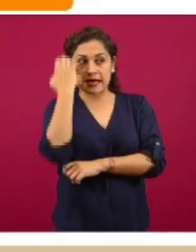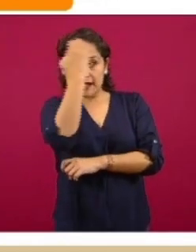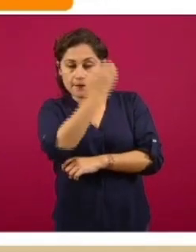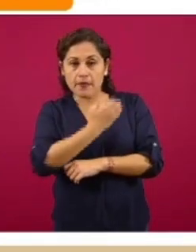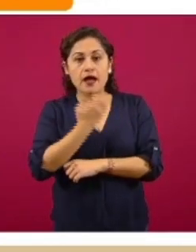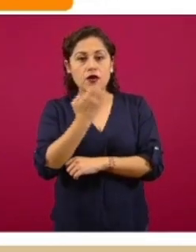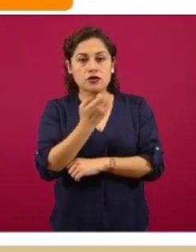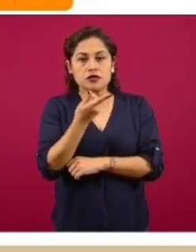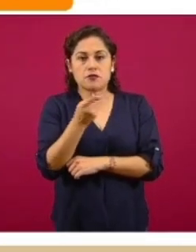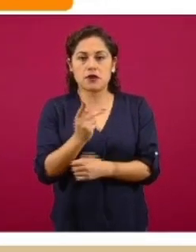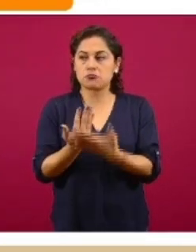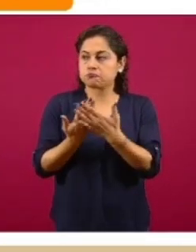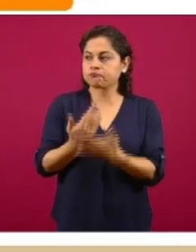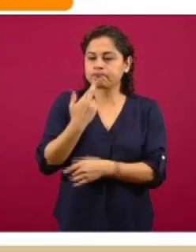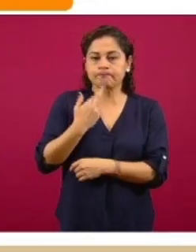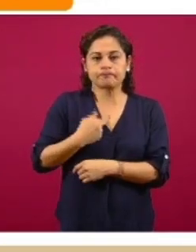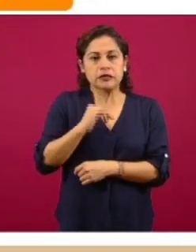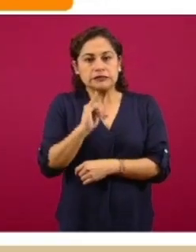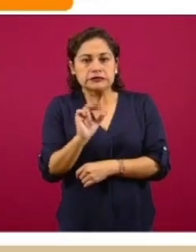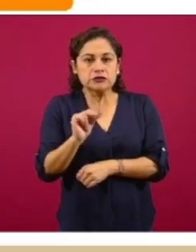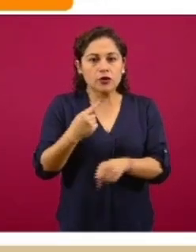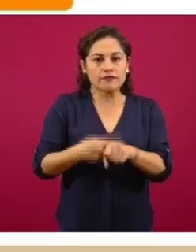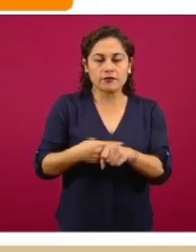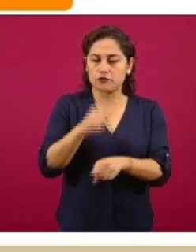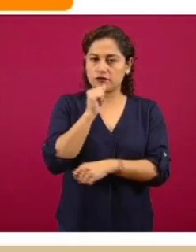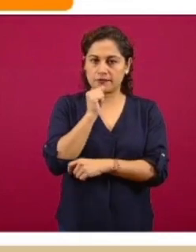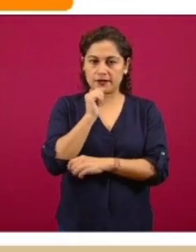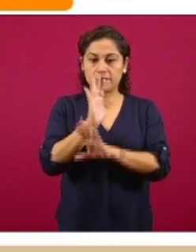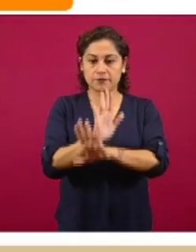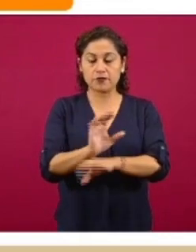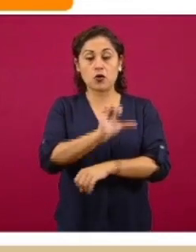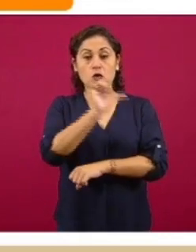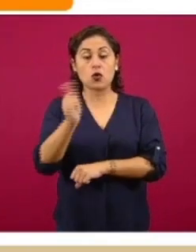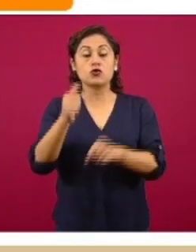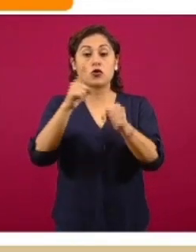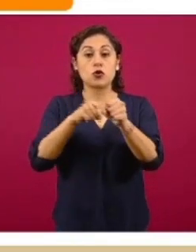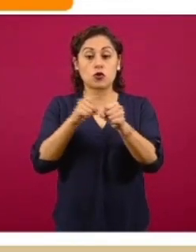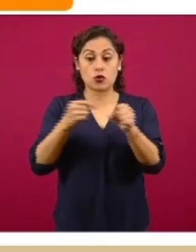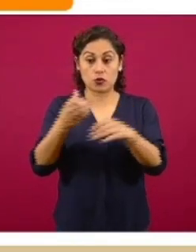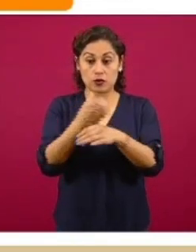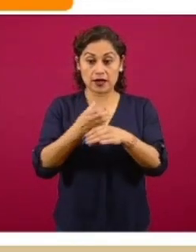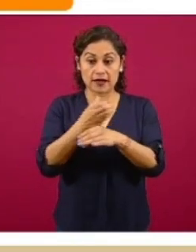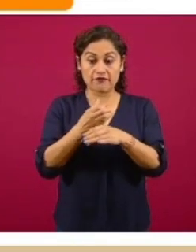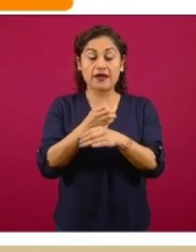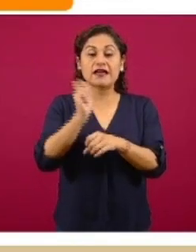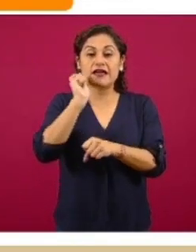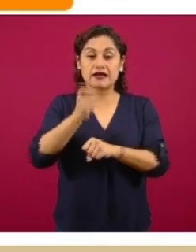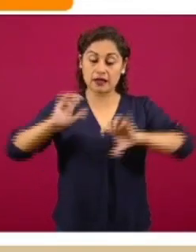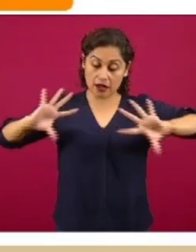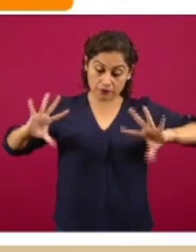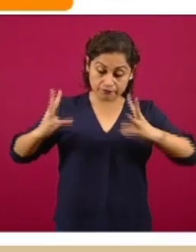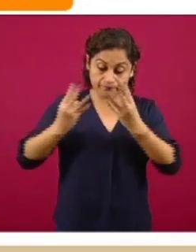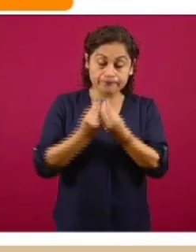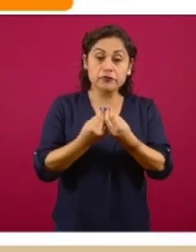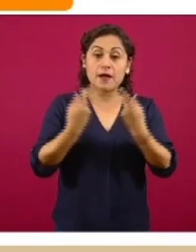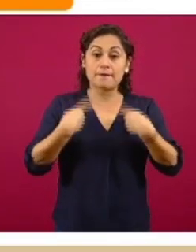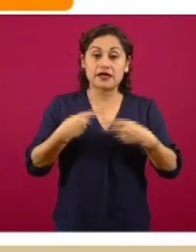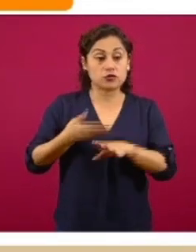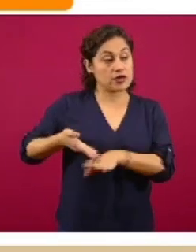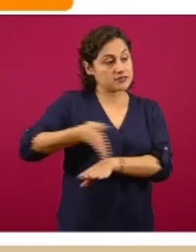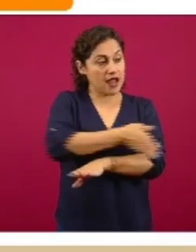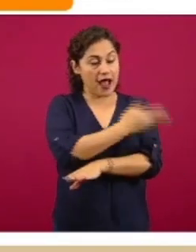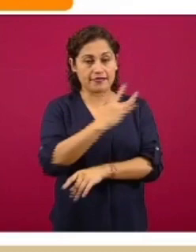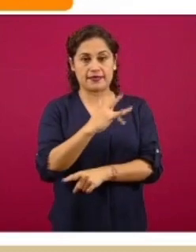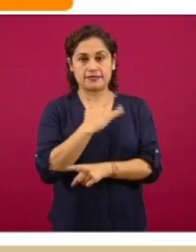aún estamos en espera de resultados. Y el color café son el total de casos que tuvieron